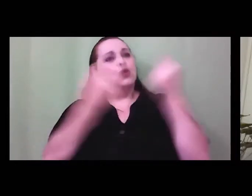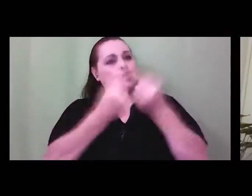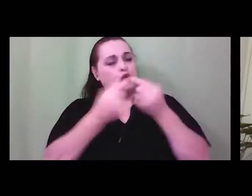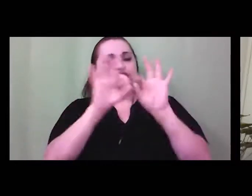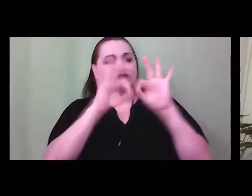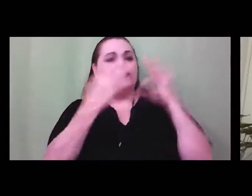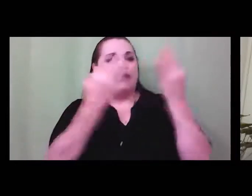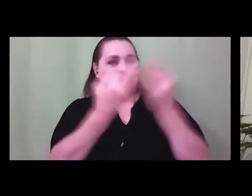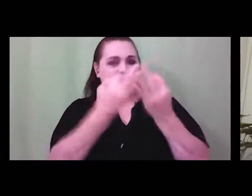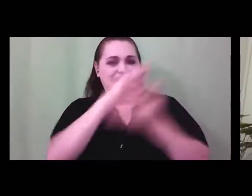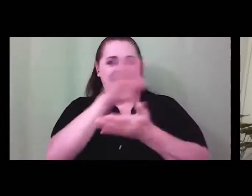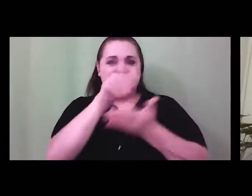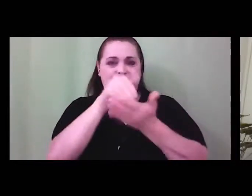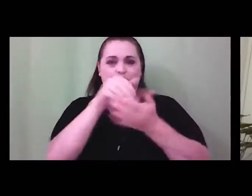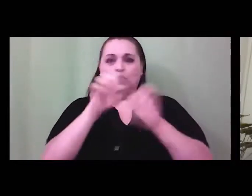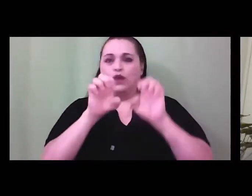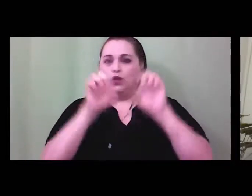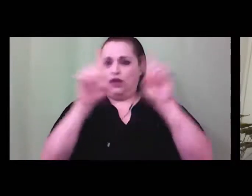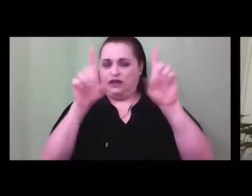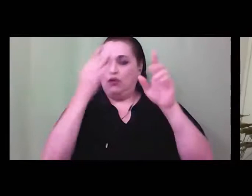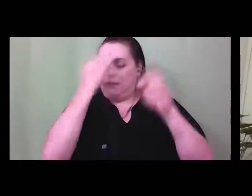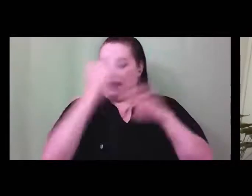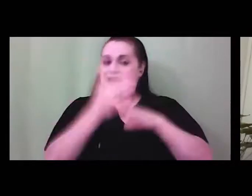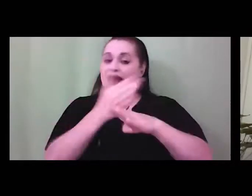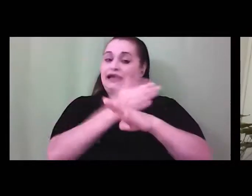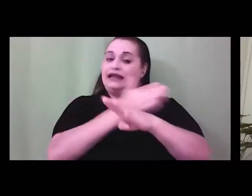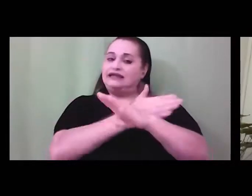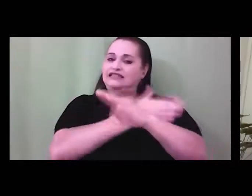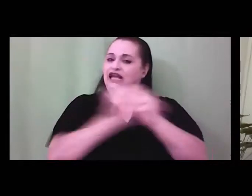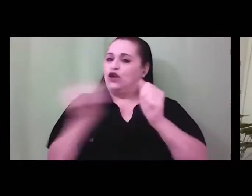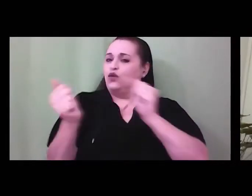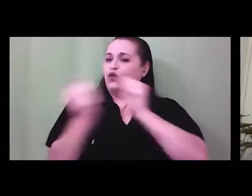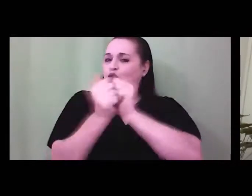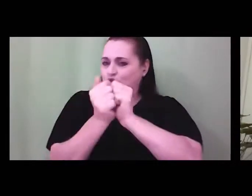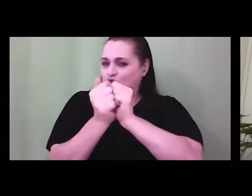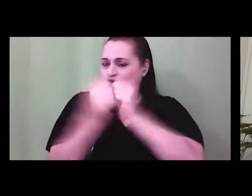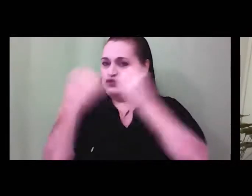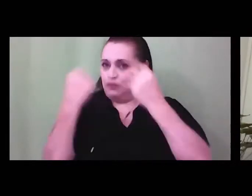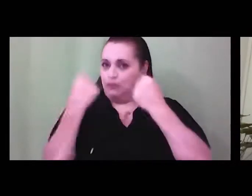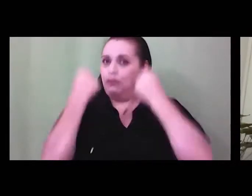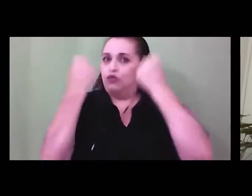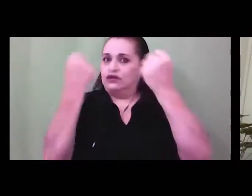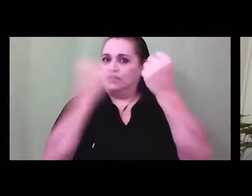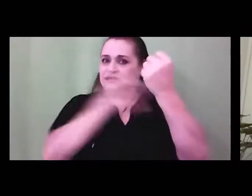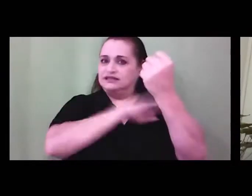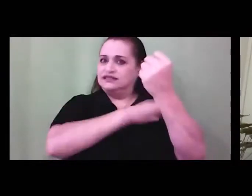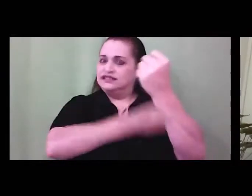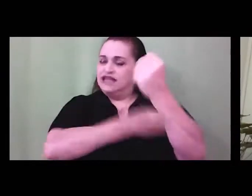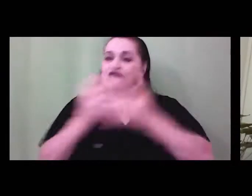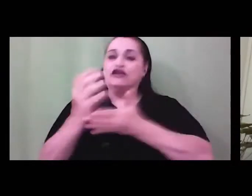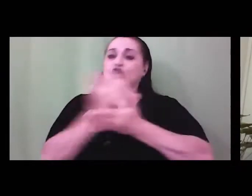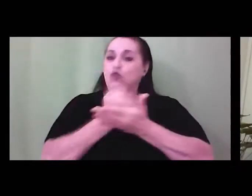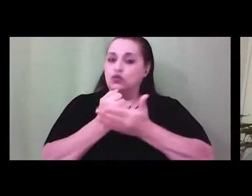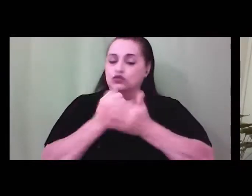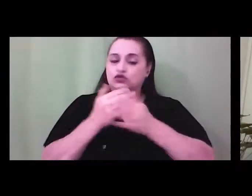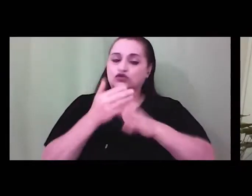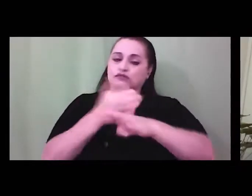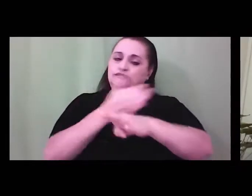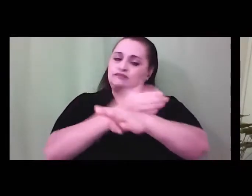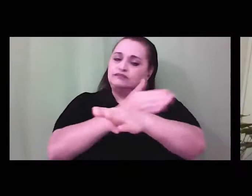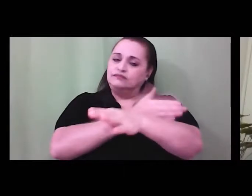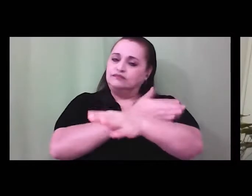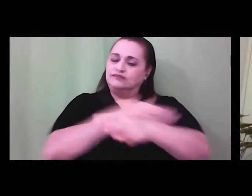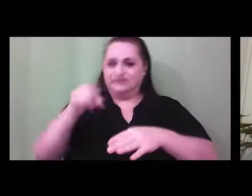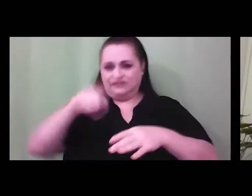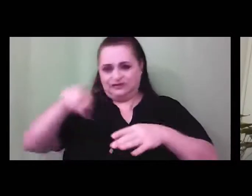educativos para crecer juntos, para potenciar sus recursos y sacar adelante a